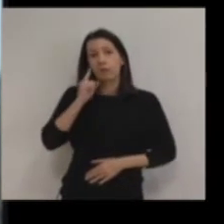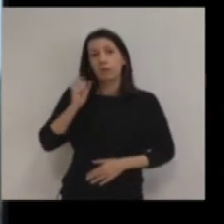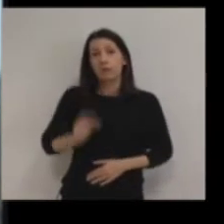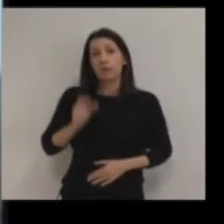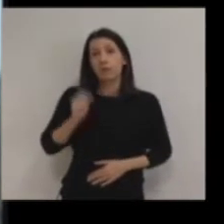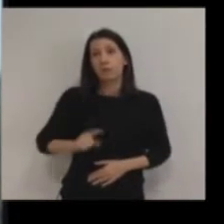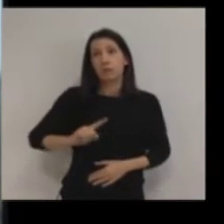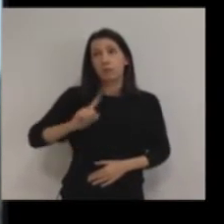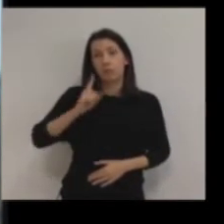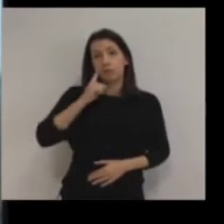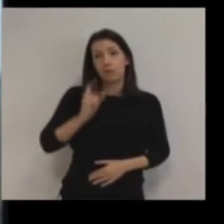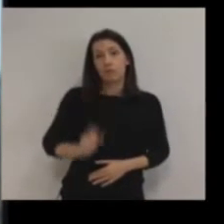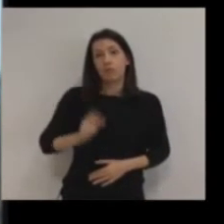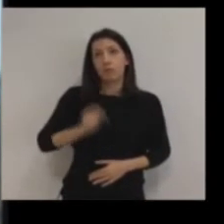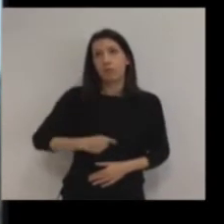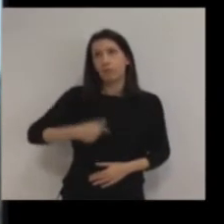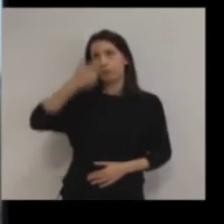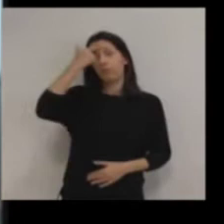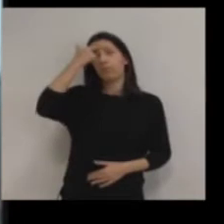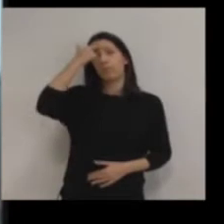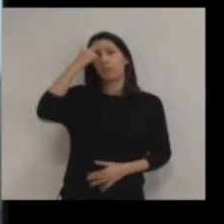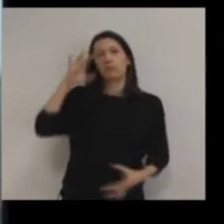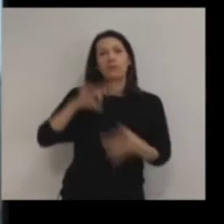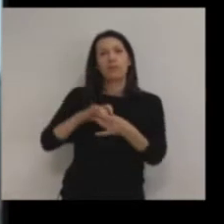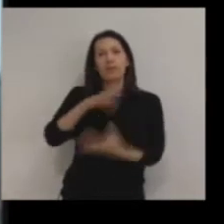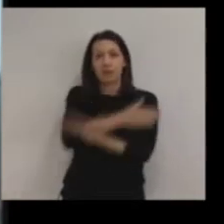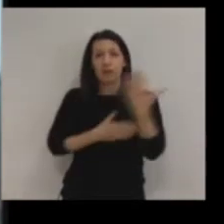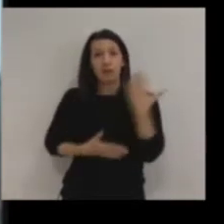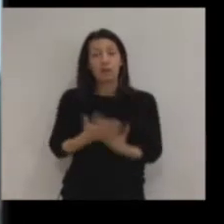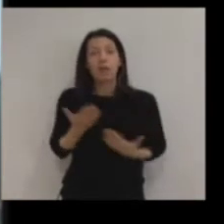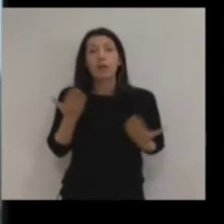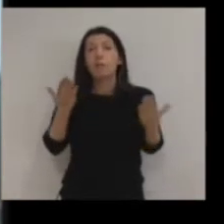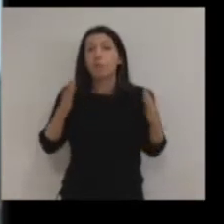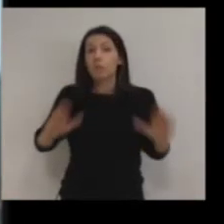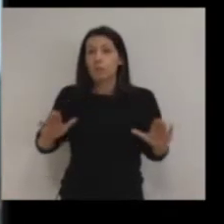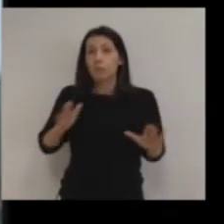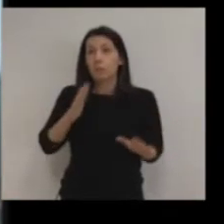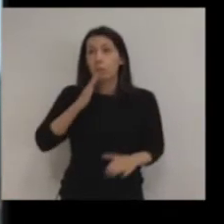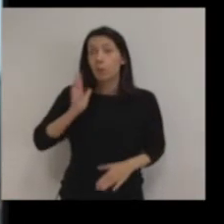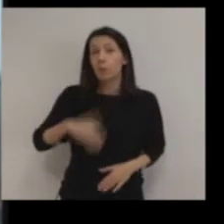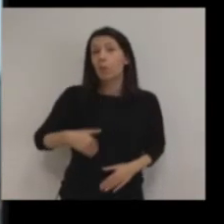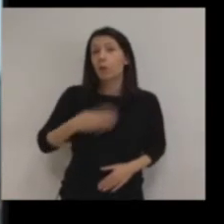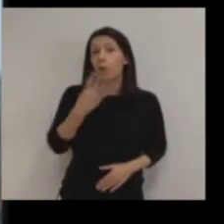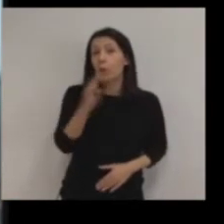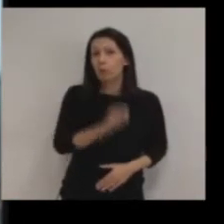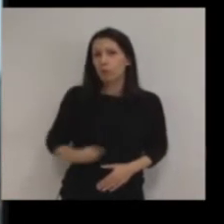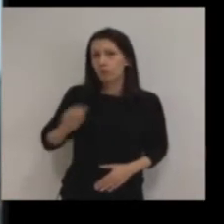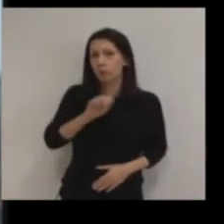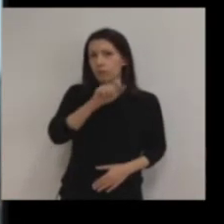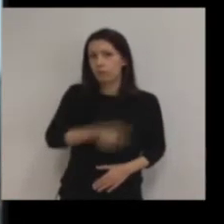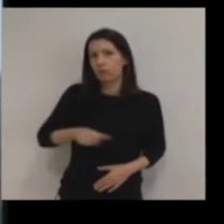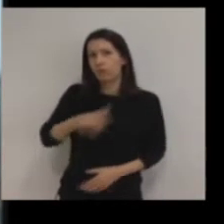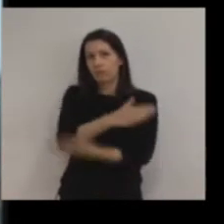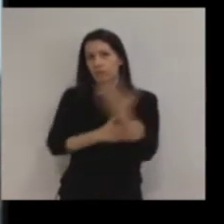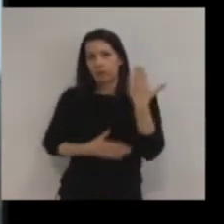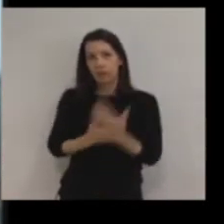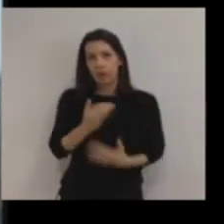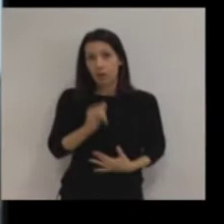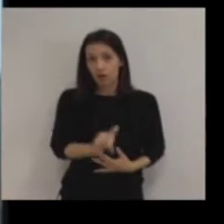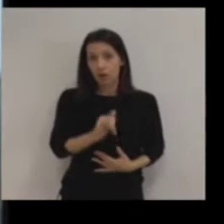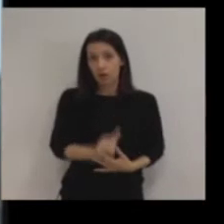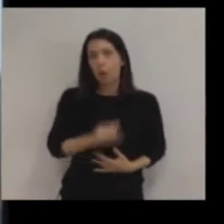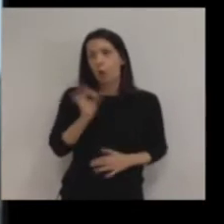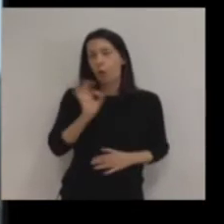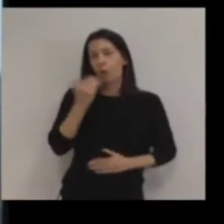que principalmente se nos viene a la cabeza. Pero en cambio los cerca de 4 millones de personas con